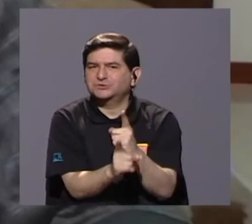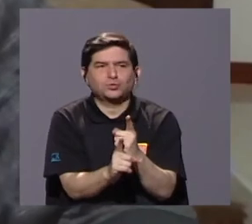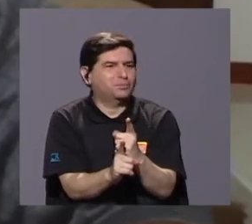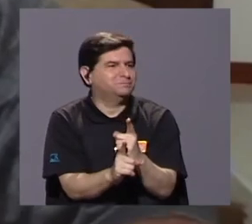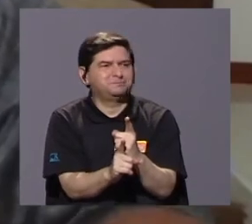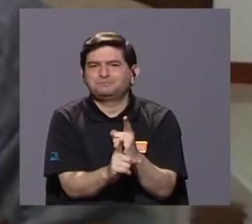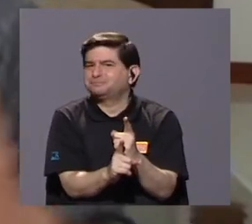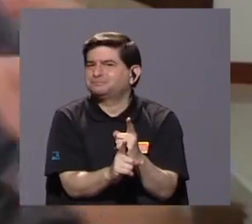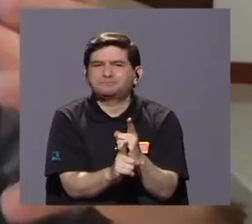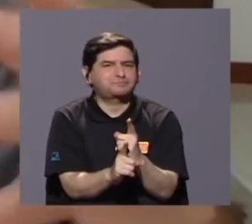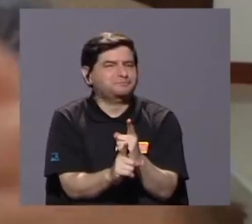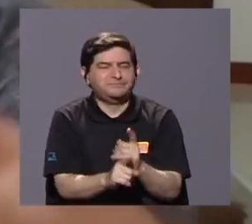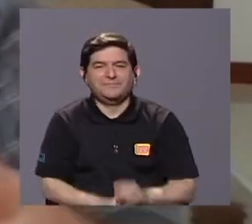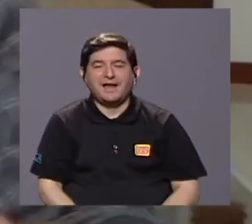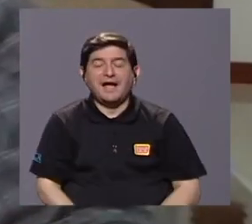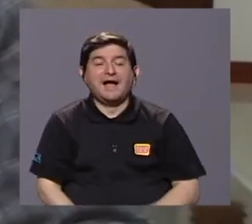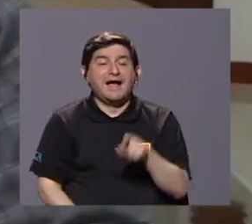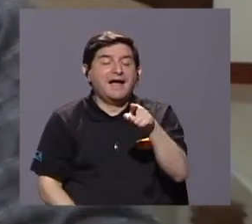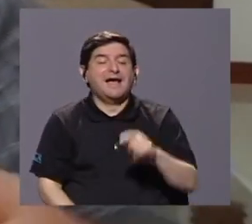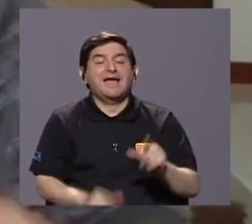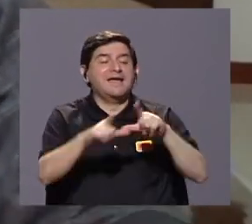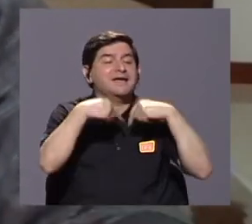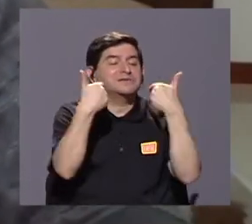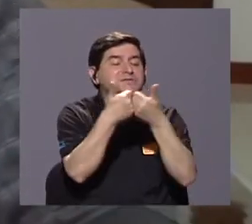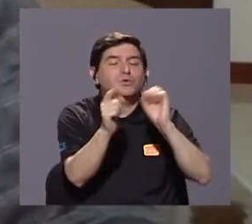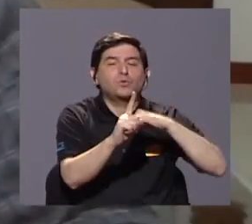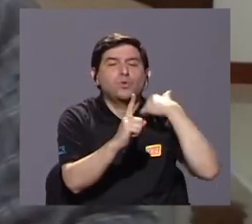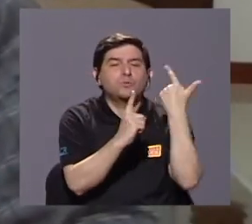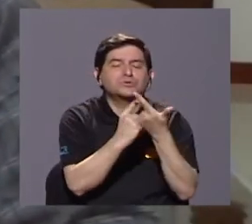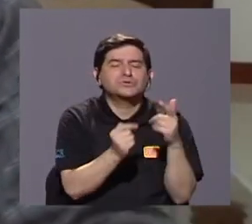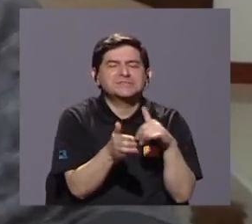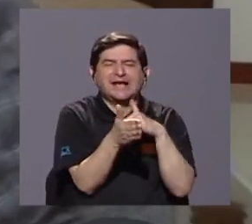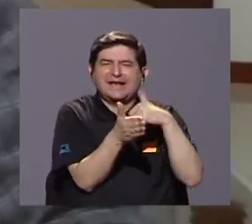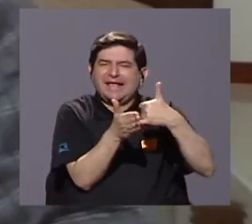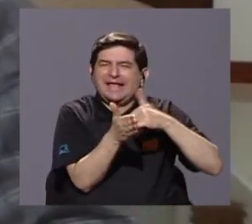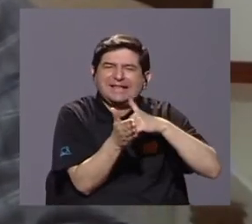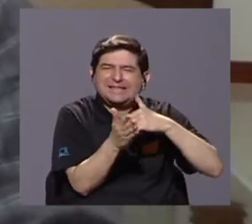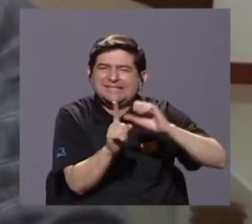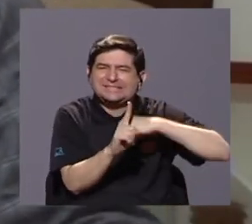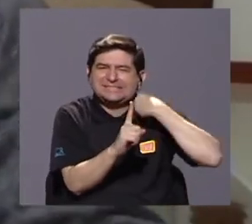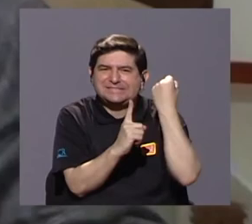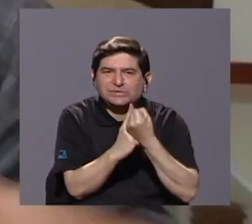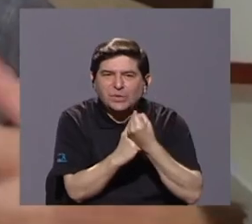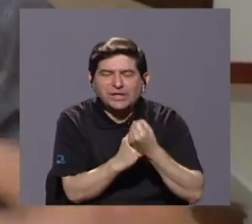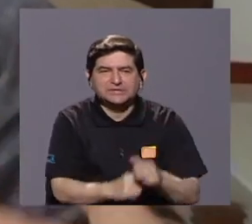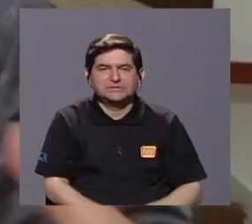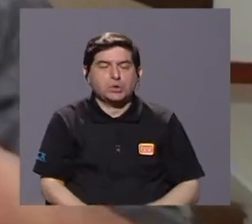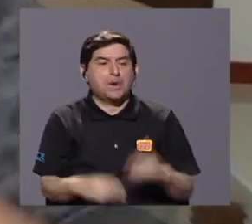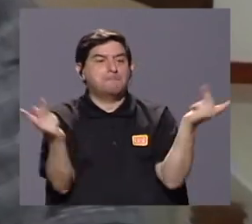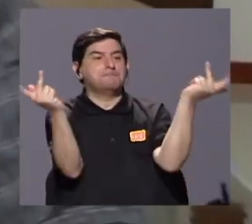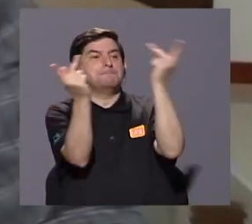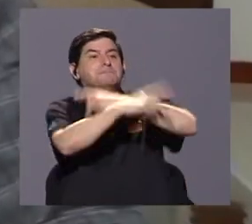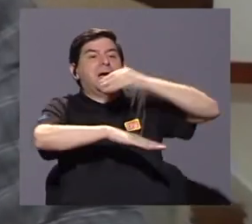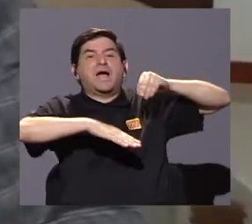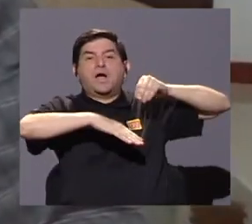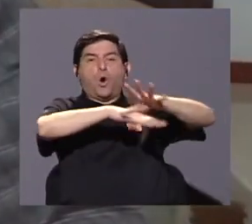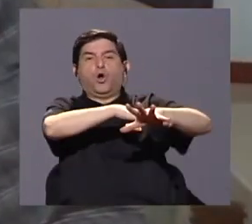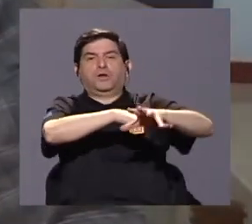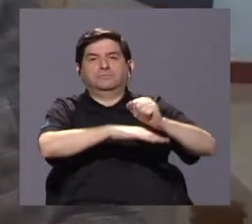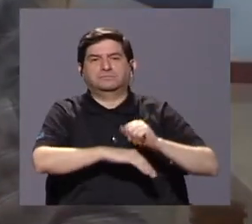y por eso es que en estos estratos sociales vulnerabilizados es donde se ven peor los